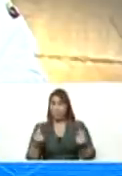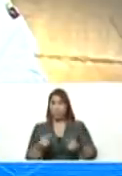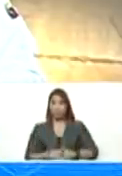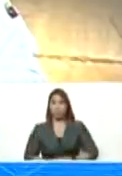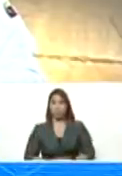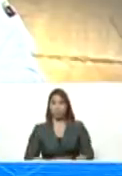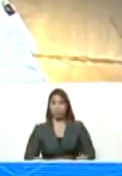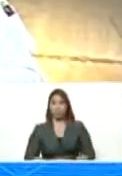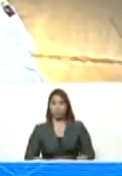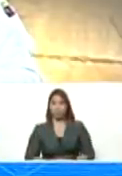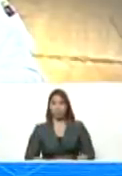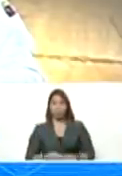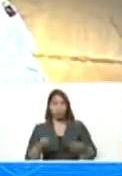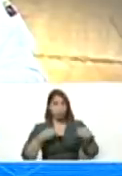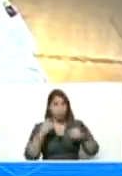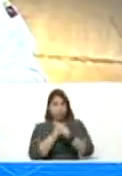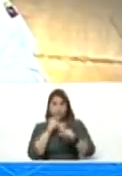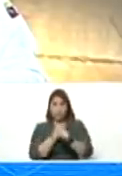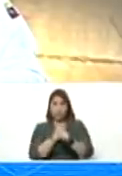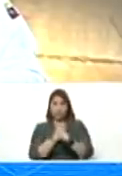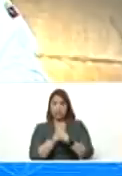pilas para que el modelo de gestión